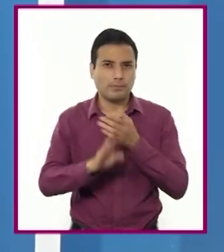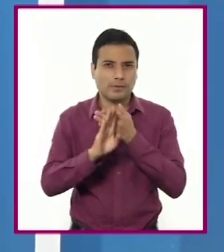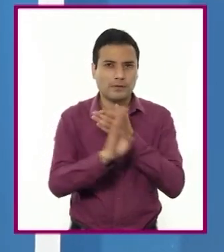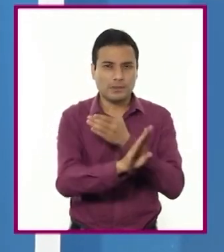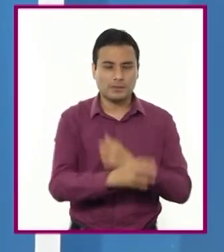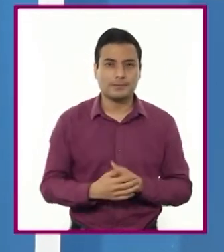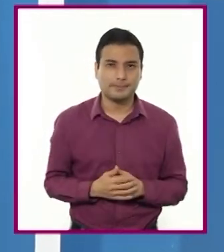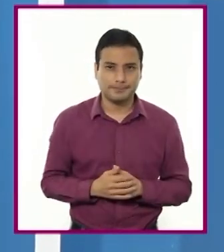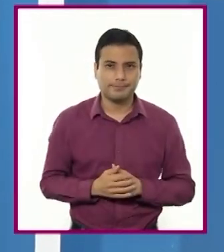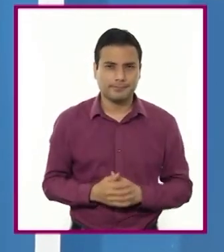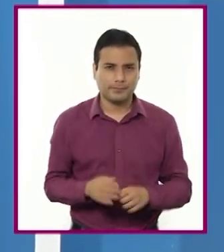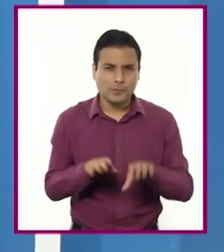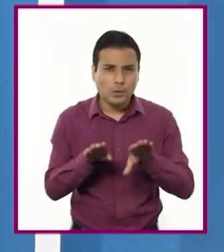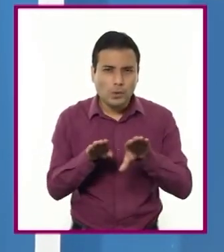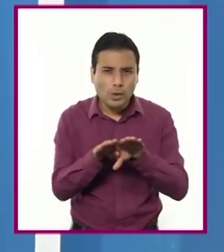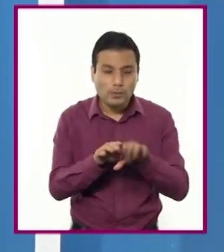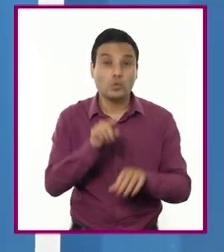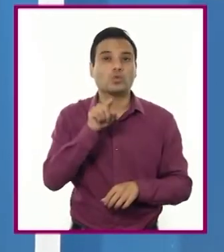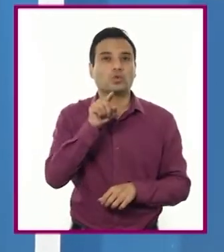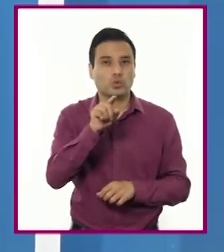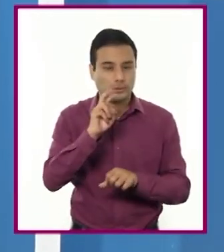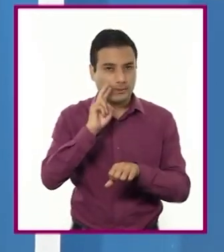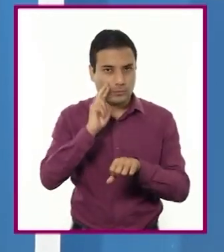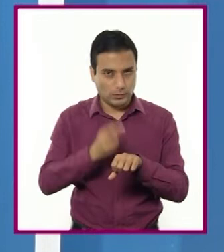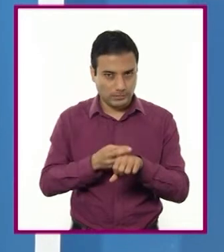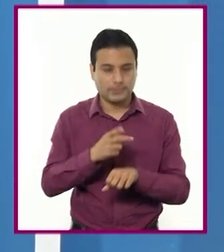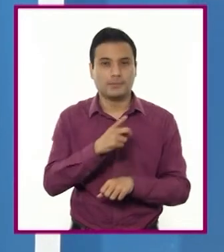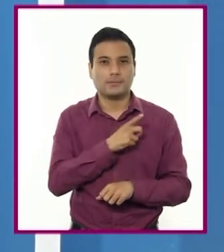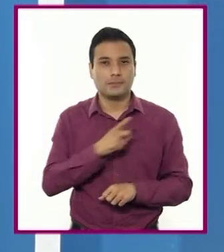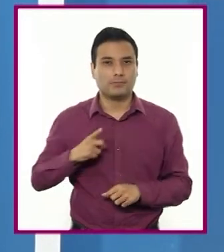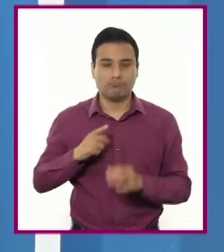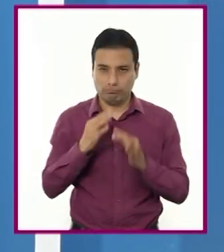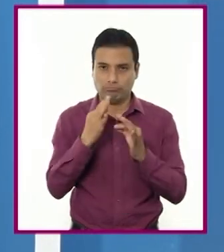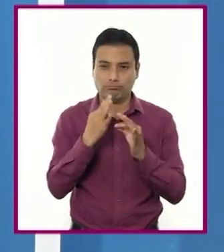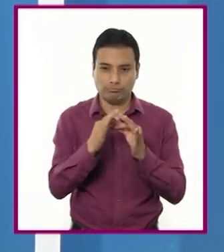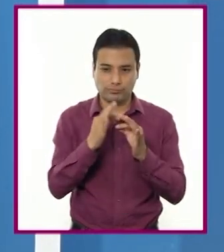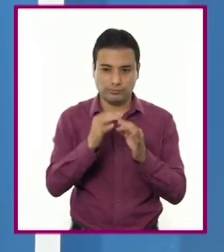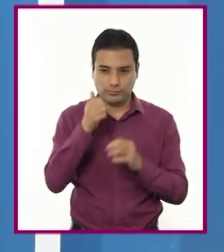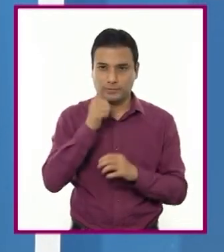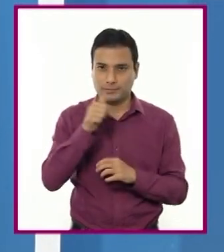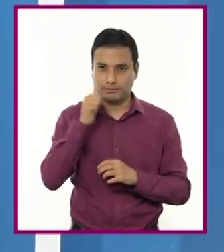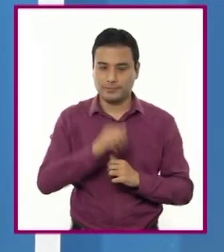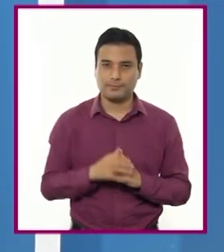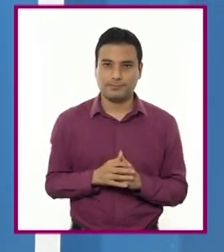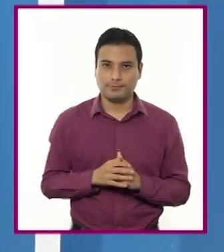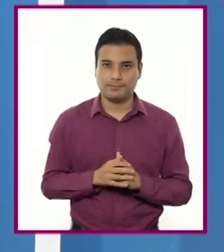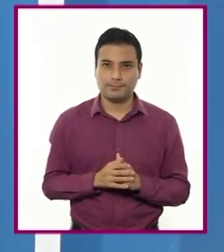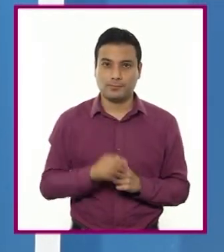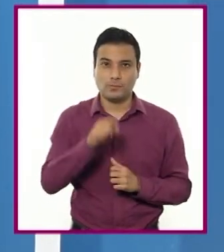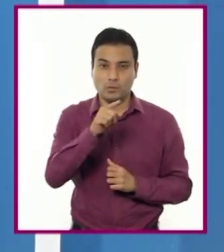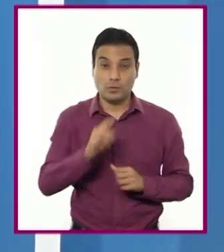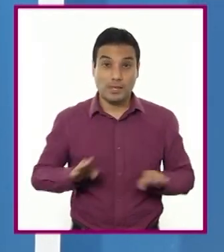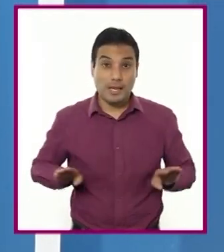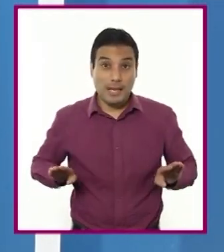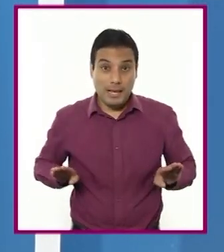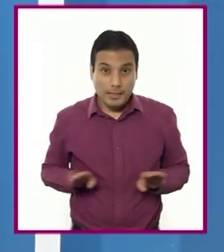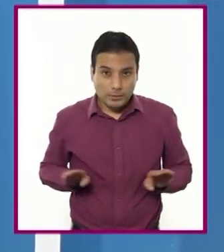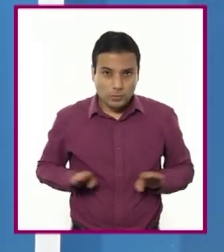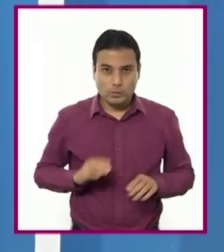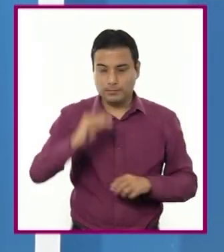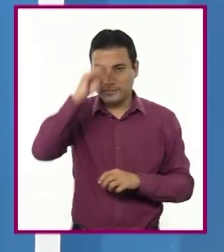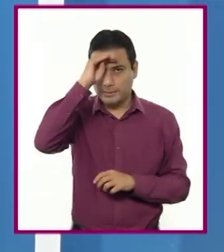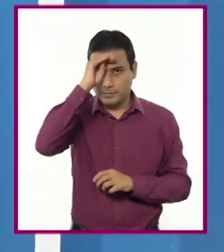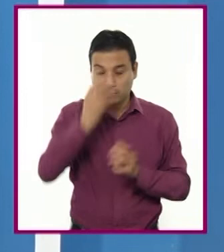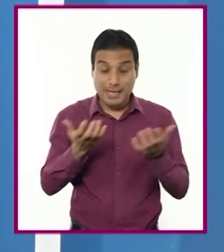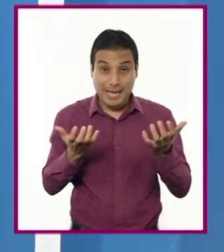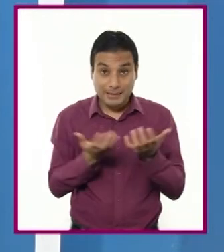participación y el compromiso personal de cada individuo, es decir, comprometer sus actitudes, pensamientos y acciones